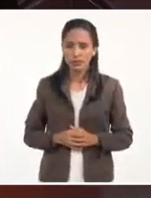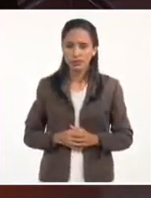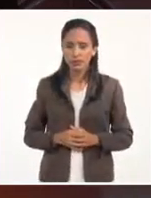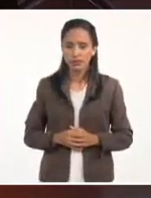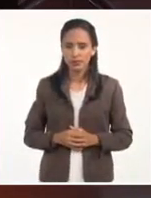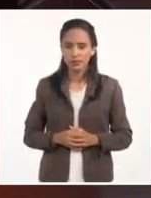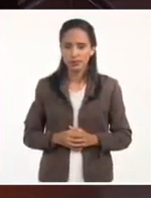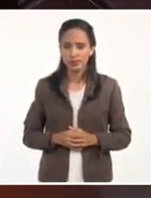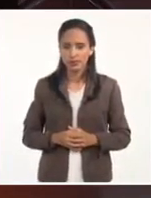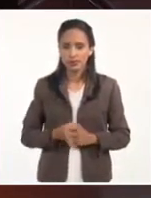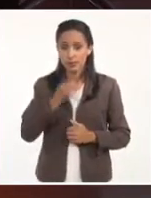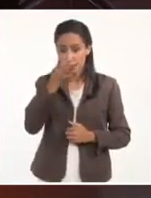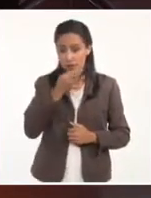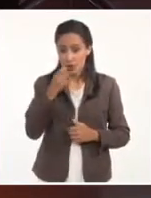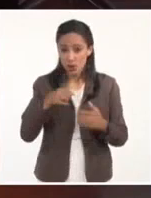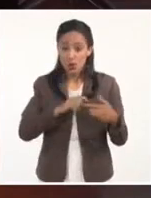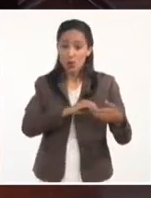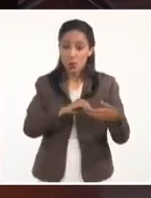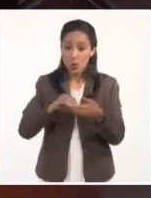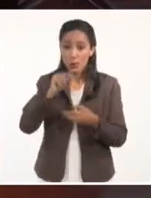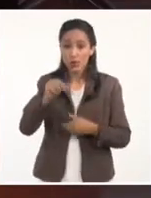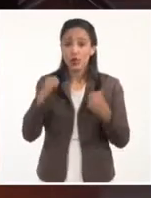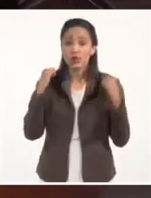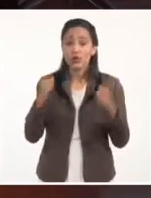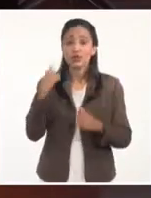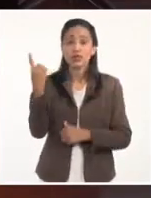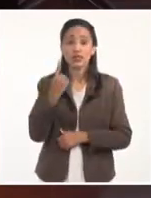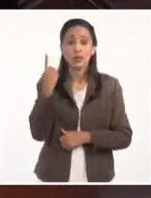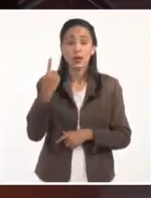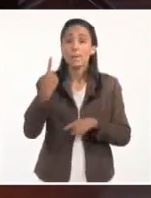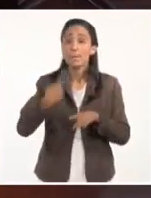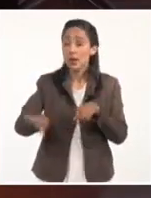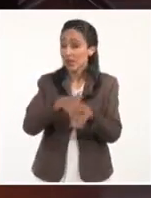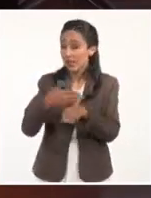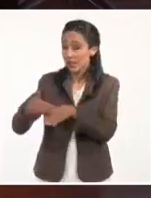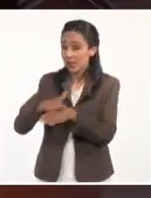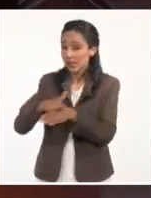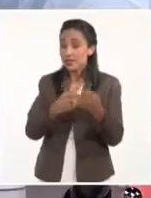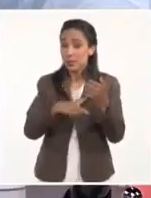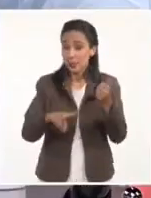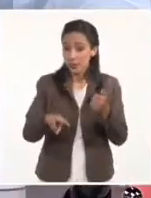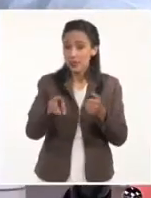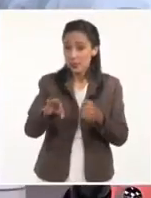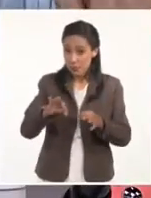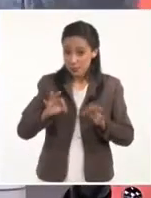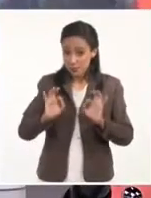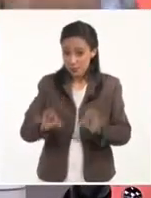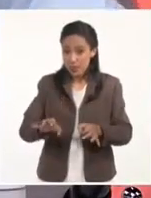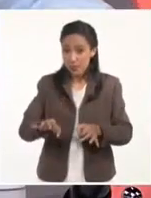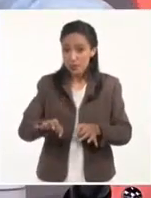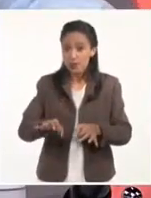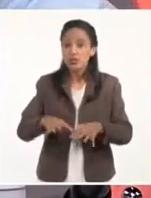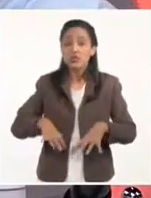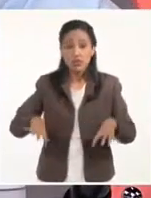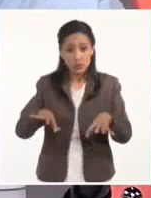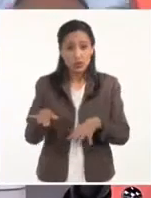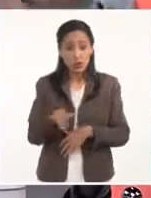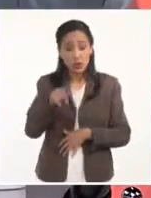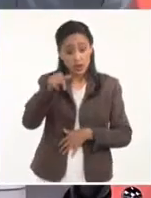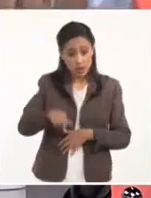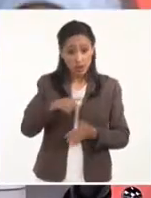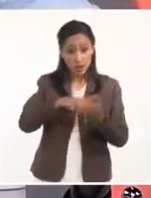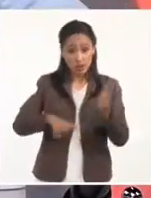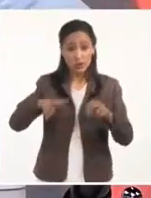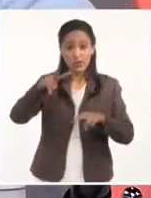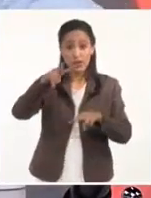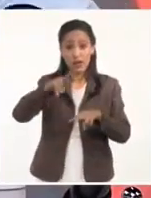lo compara la dirección nacional pero las diferentes provincias en los 9 ocurrieron incidentes y aquí en la provincia de la habana